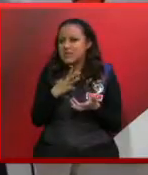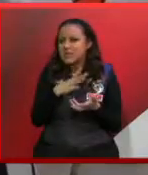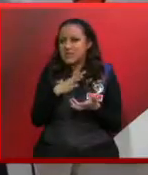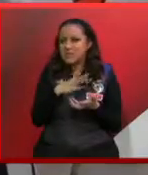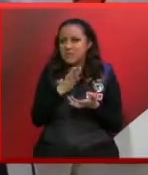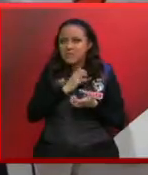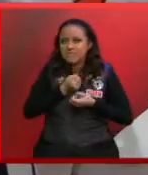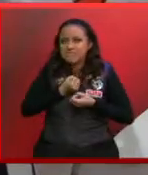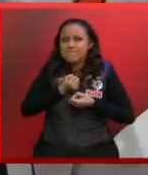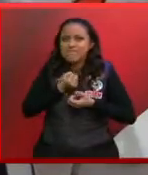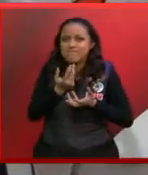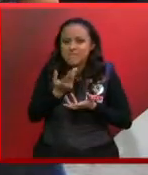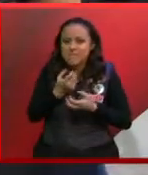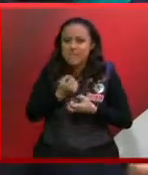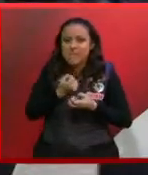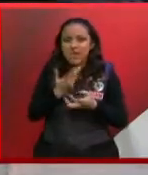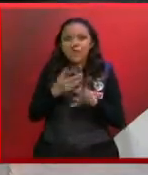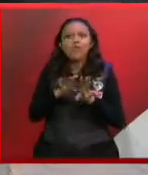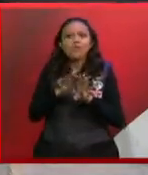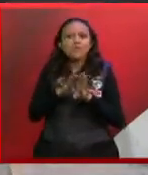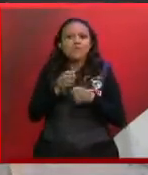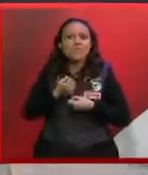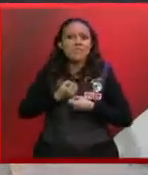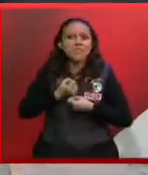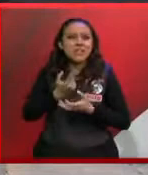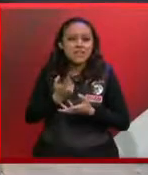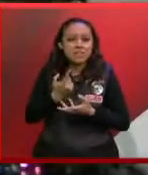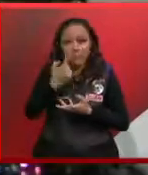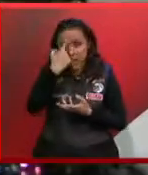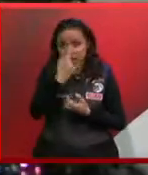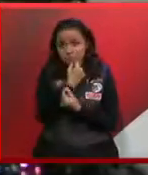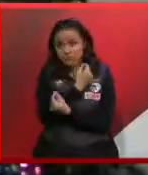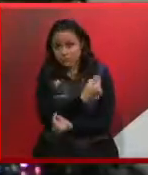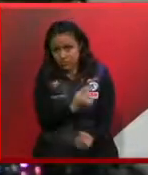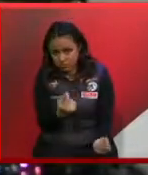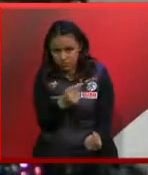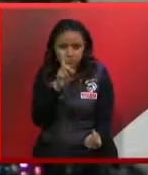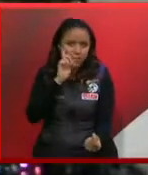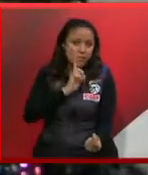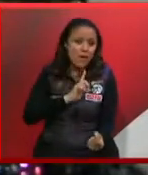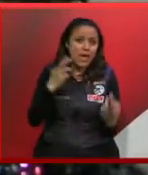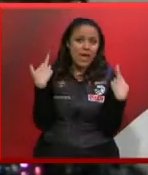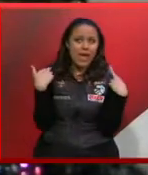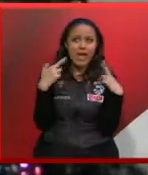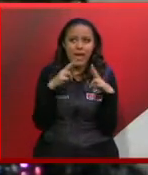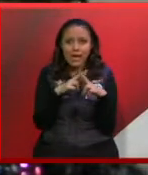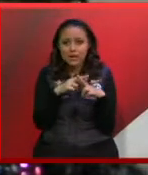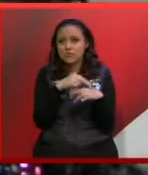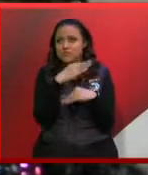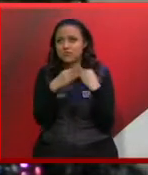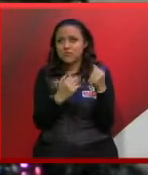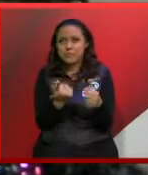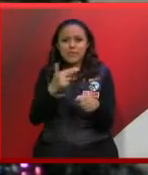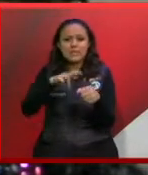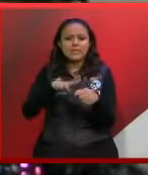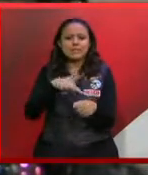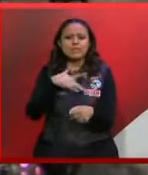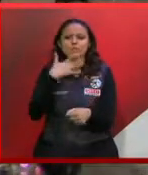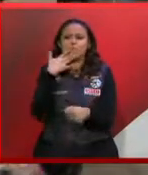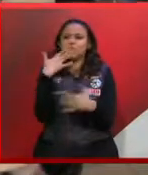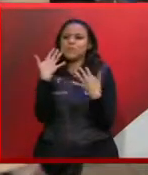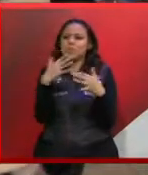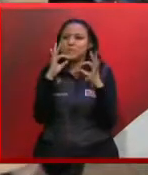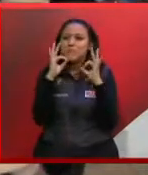forma de expresar lo que para tanto para los alumnos como maestros y personal administrativo, pues nos hace sentir muy